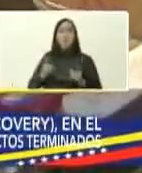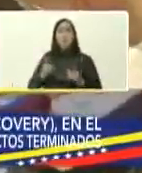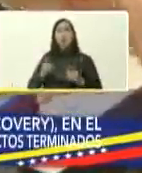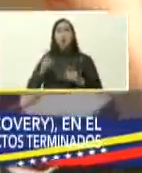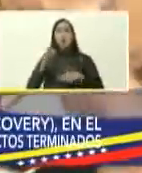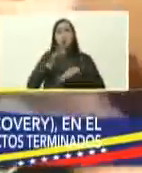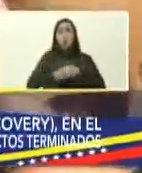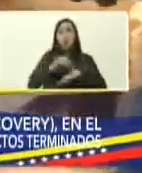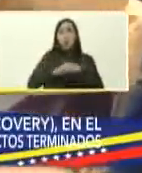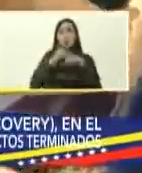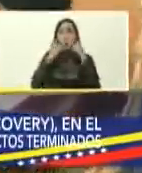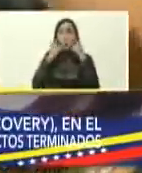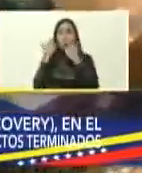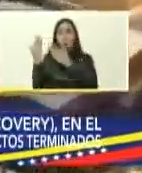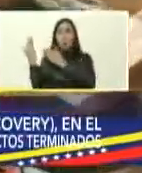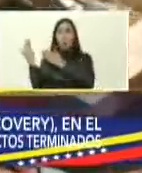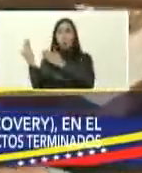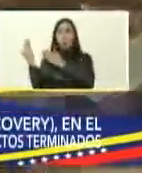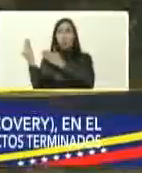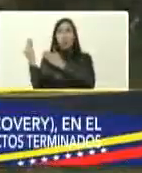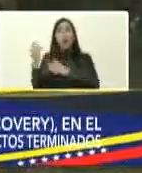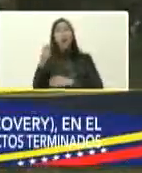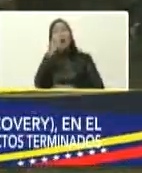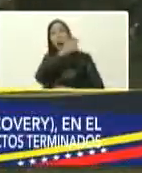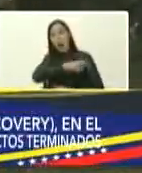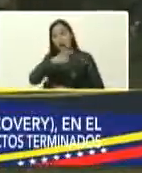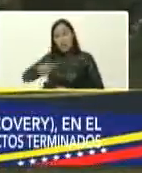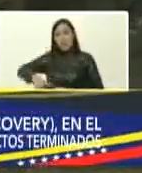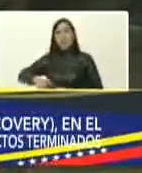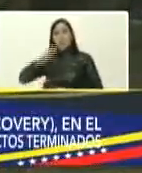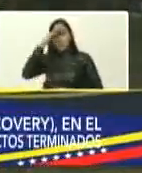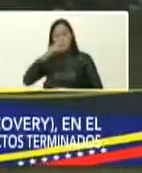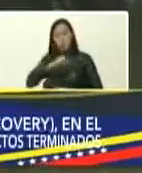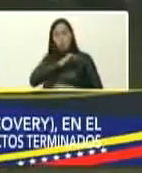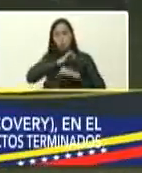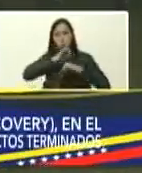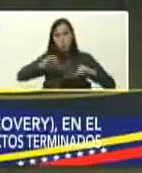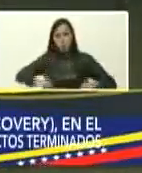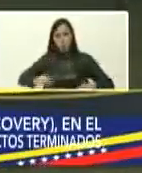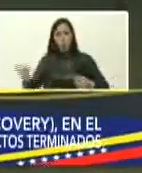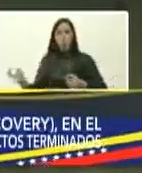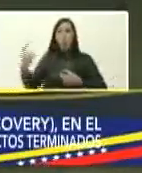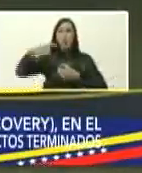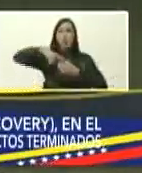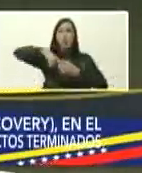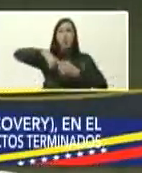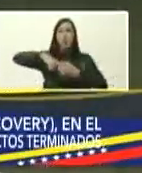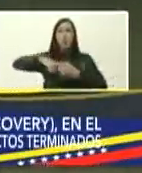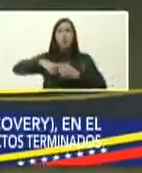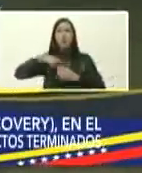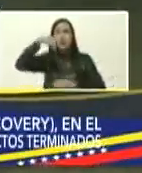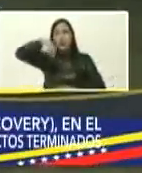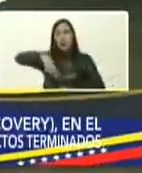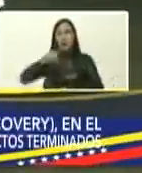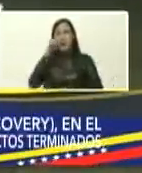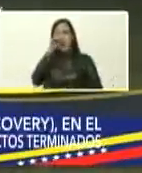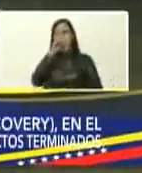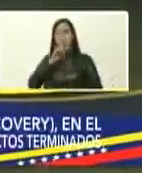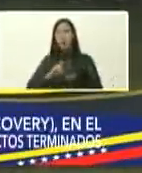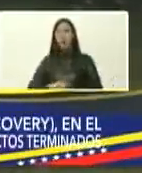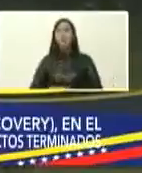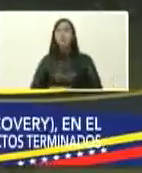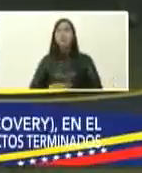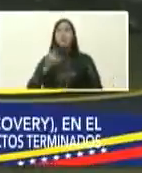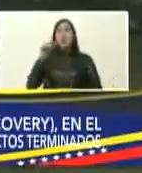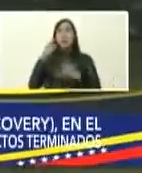bota de combate, que es la bota para los contingentes que ha ingresado las Fuerzas Armadas en todo este año. También tenemos el calzado